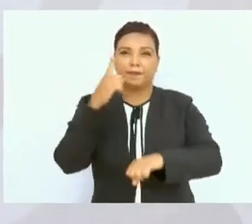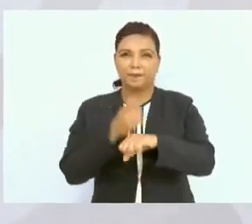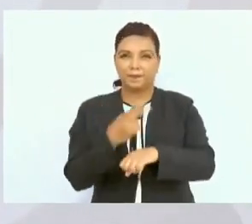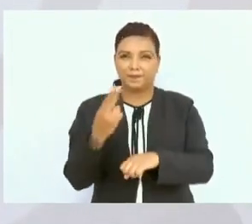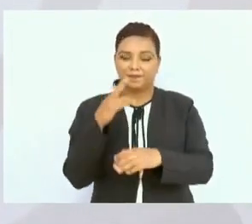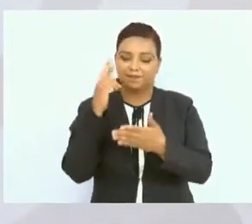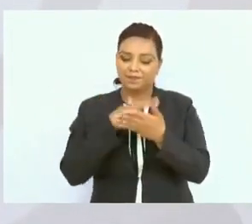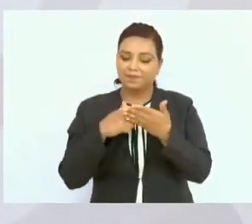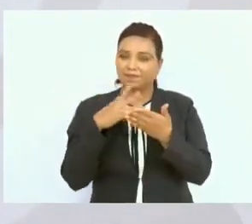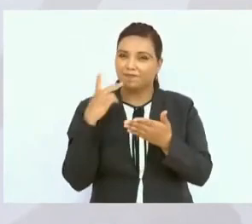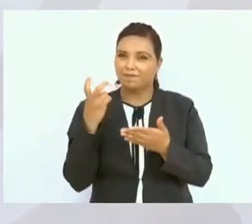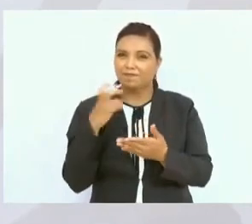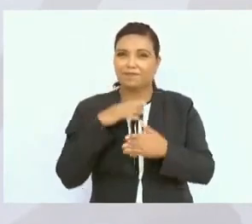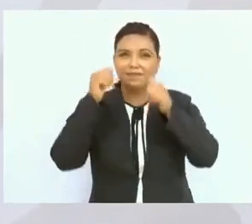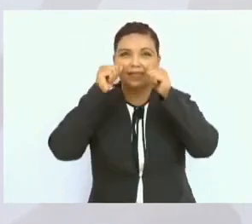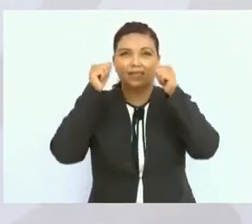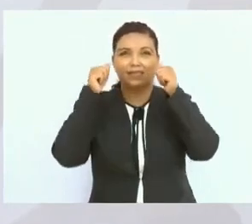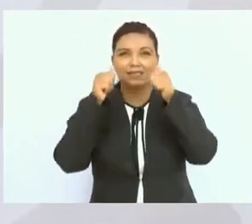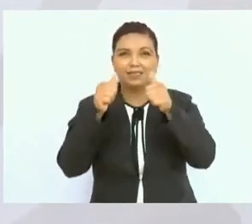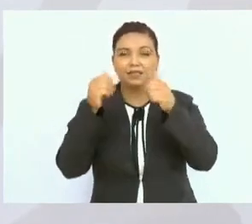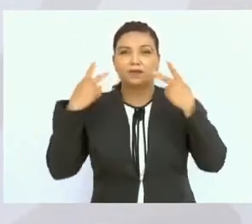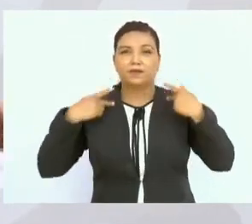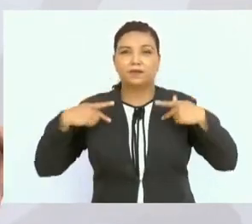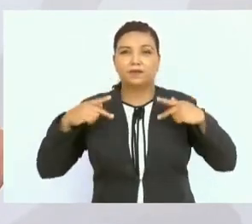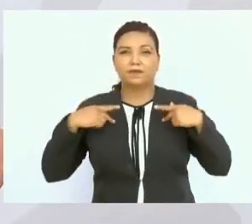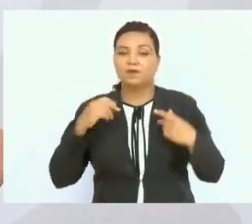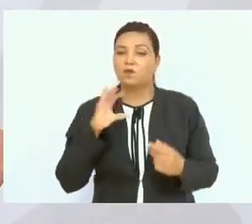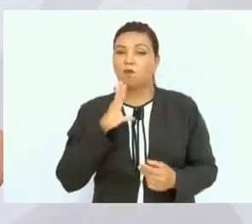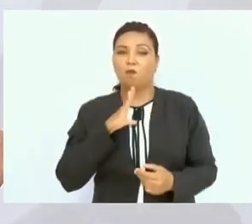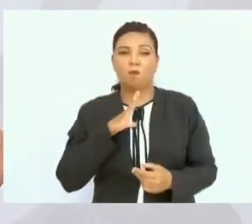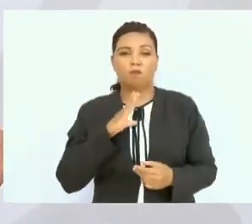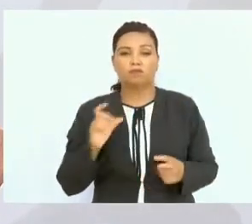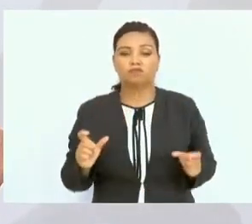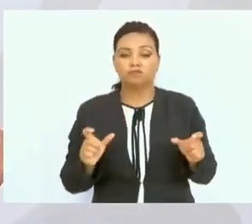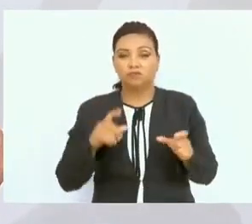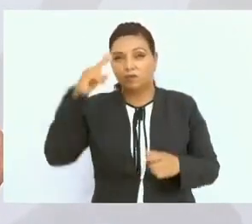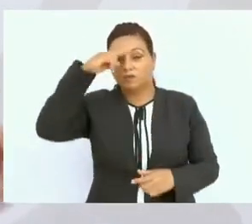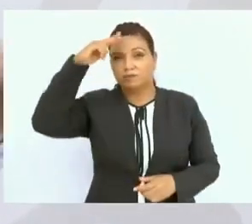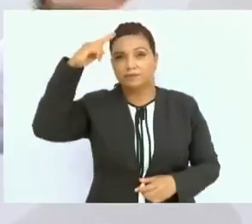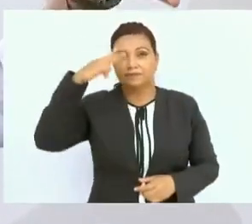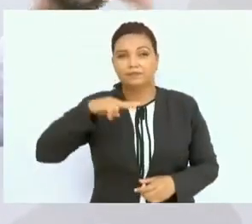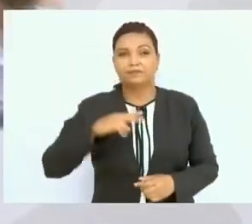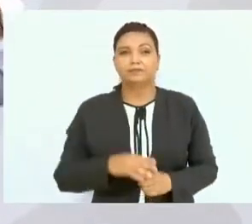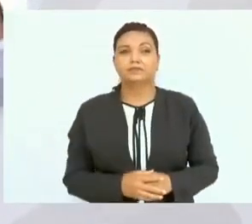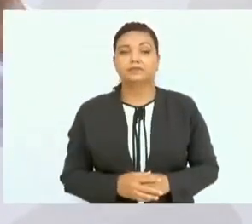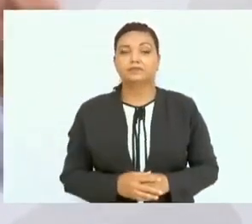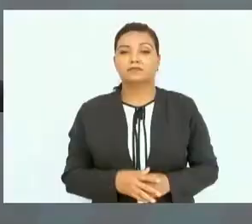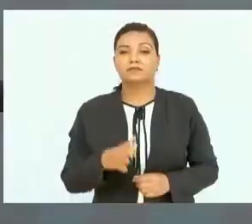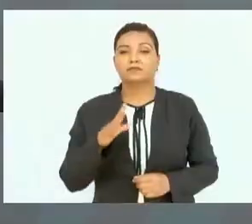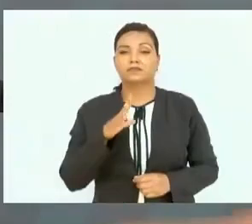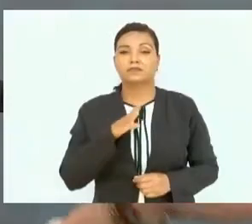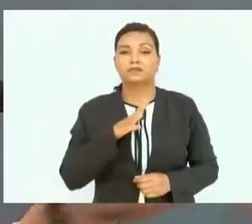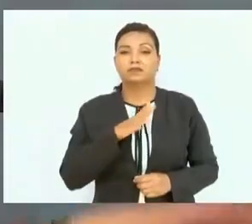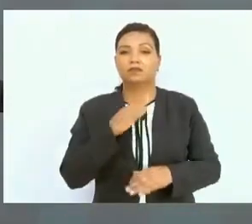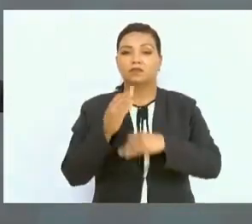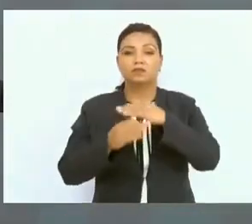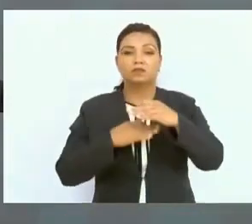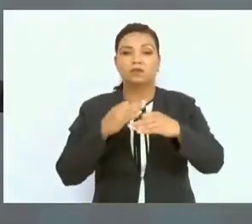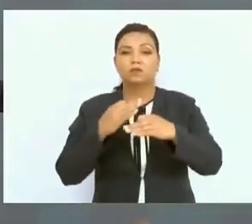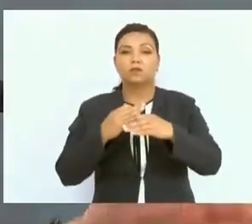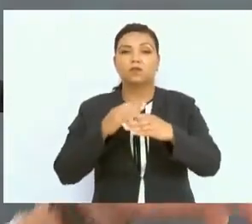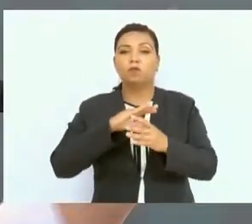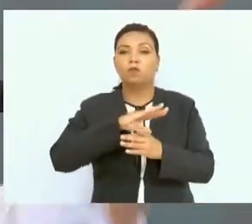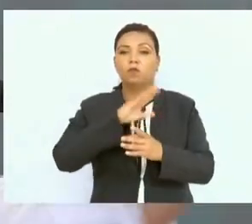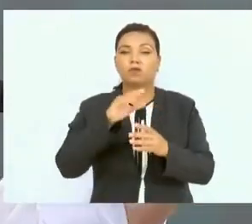que revisar es que la atención a las personas sin seguridad en México estuvo durante todo el